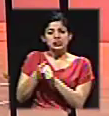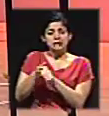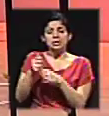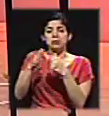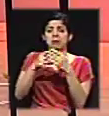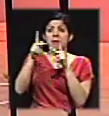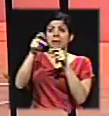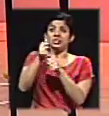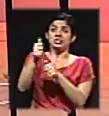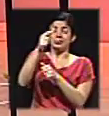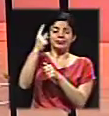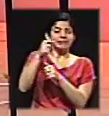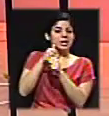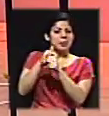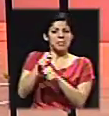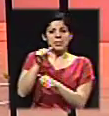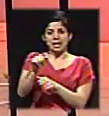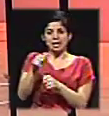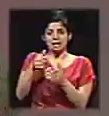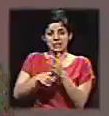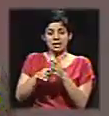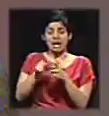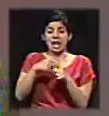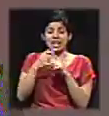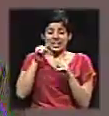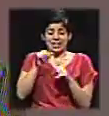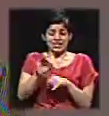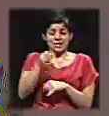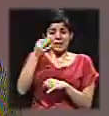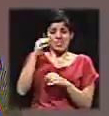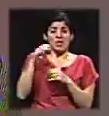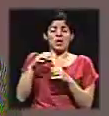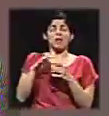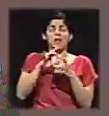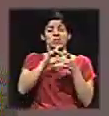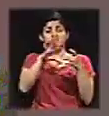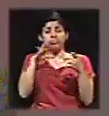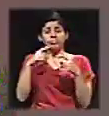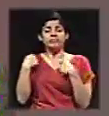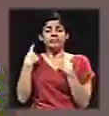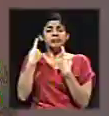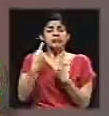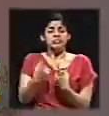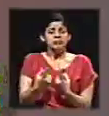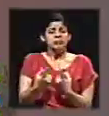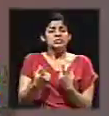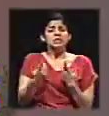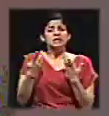lo encabezaba en las elecciones. Entonces yo creo que este es un fenómeno que viene de atrás y que se ha ido